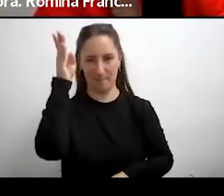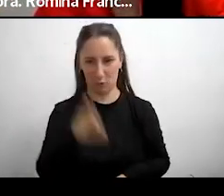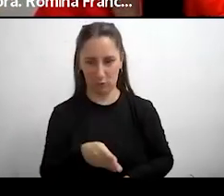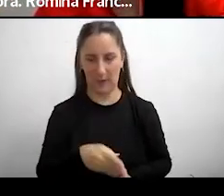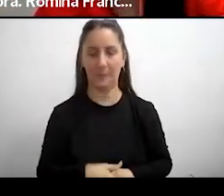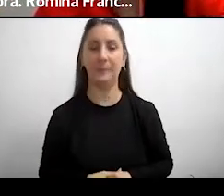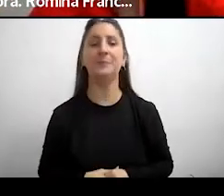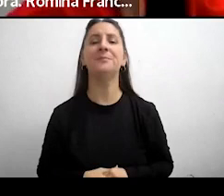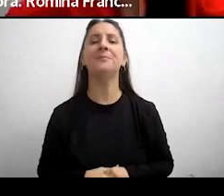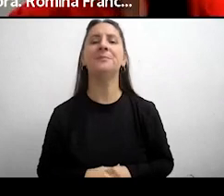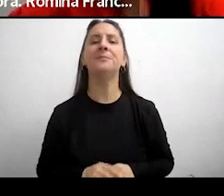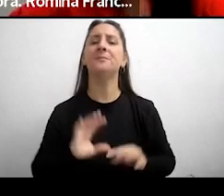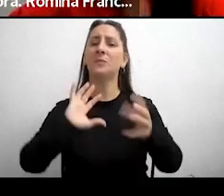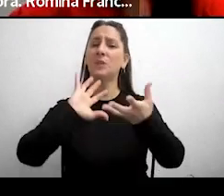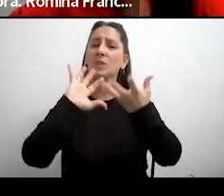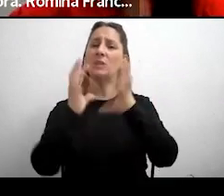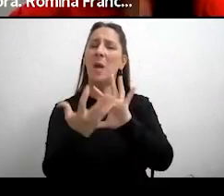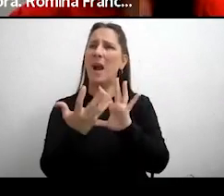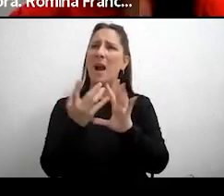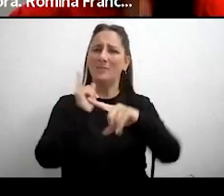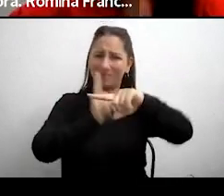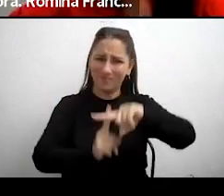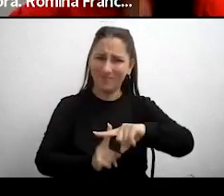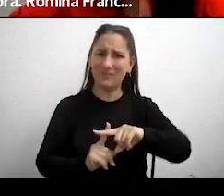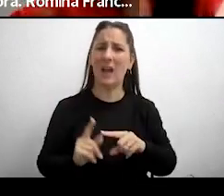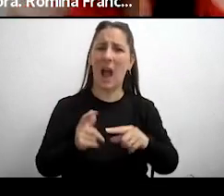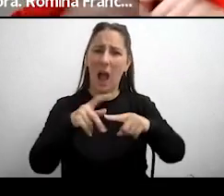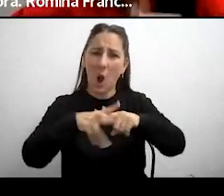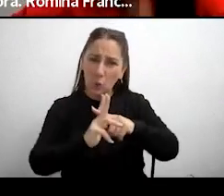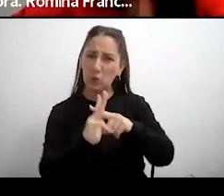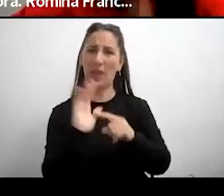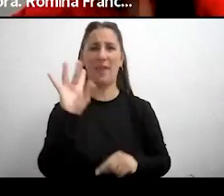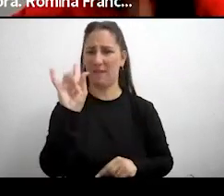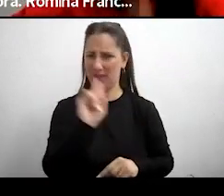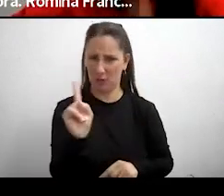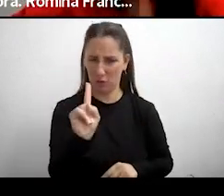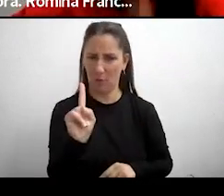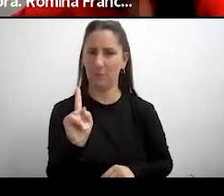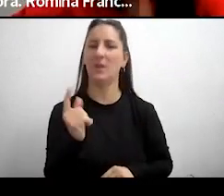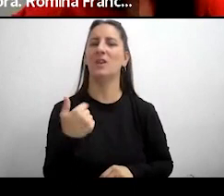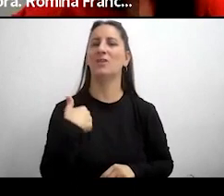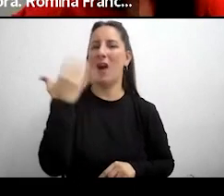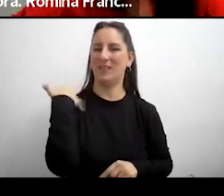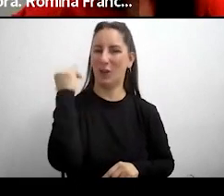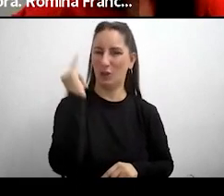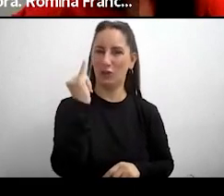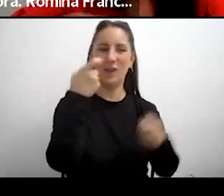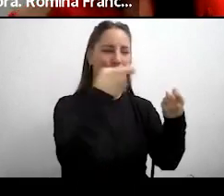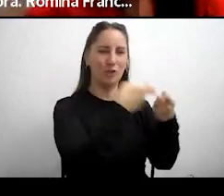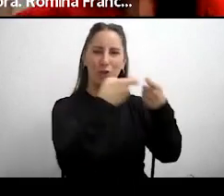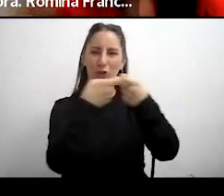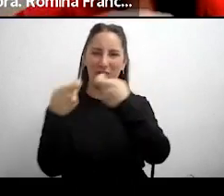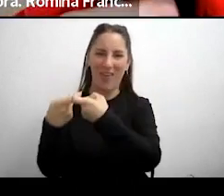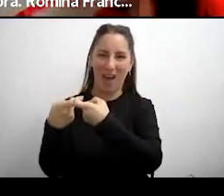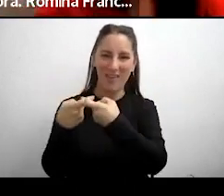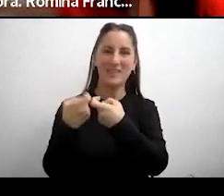La metodología no es difícil porque acá, como les comentaba un poquito con las sociedades, que las sociedades tienen